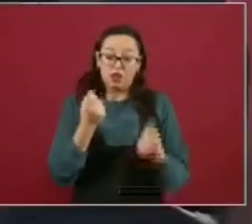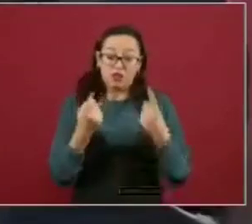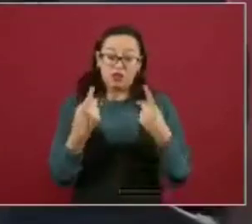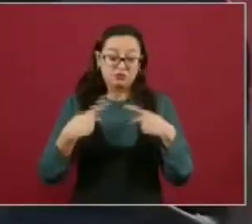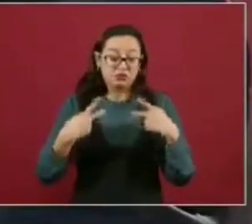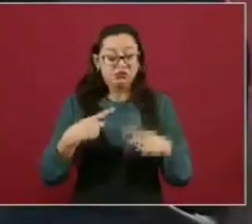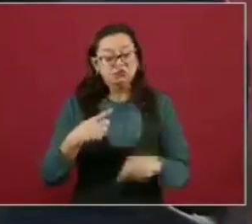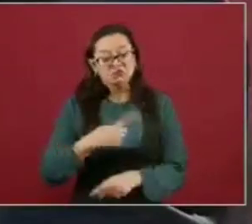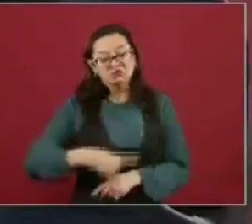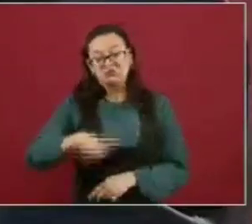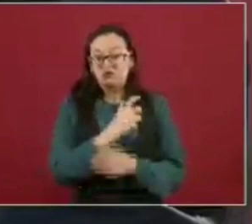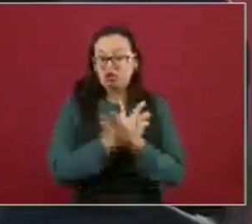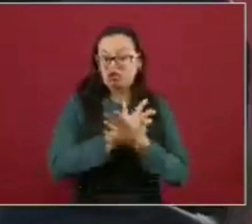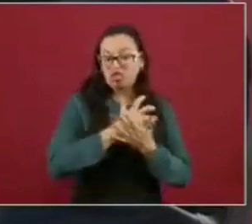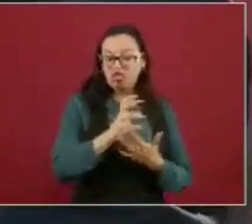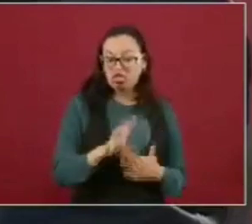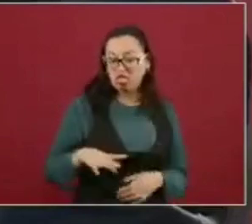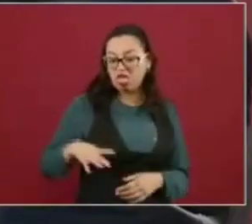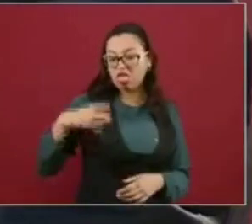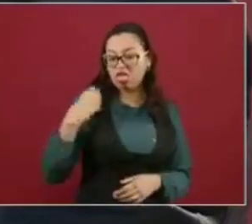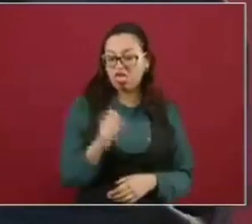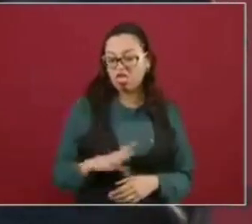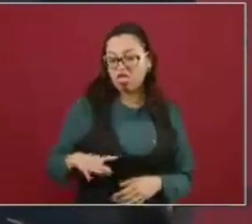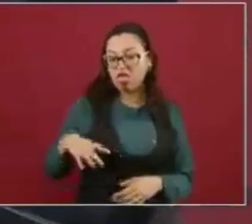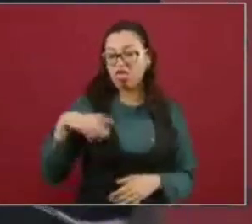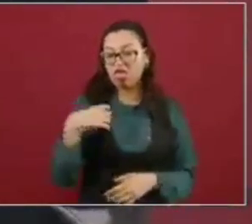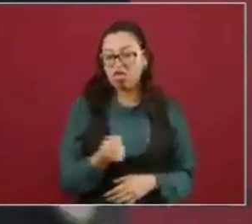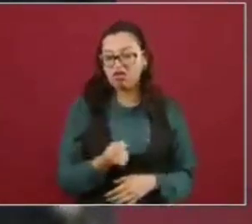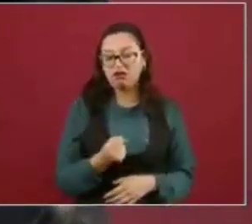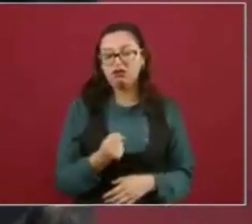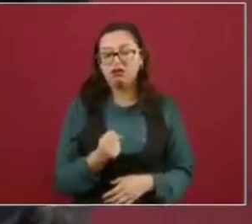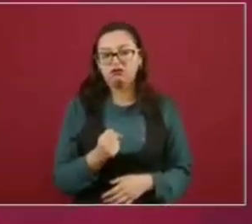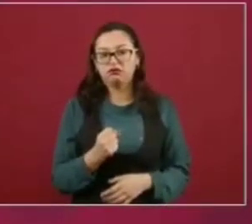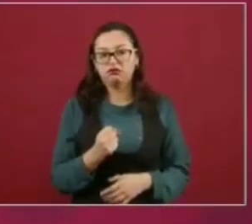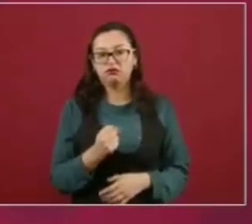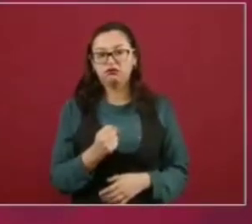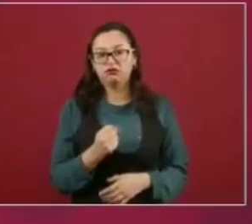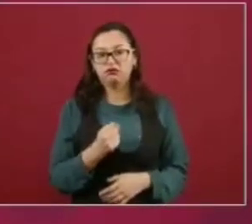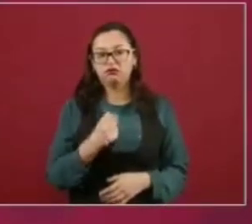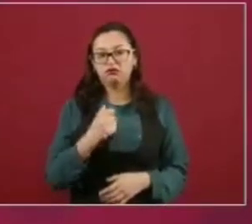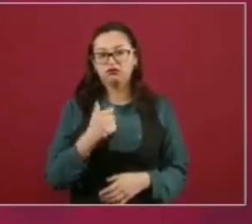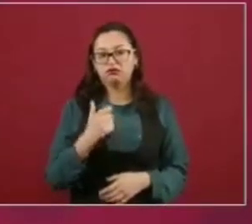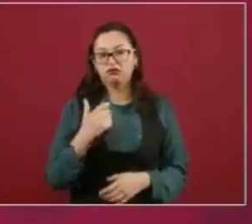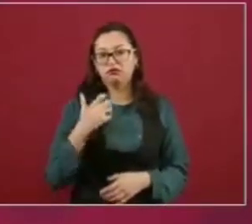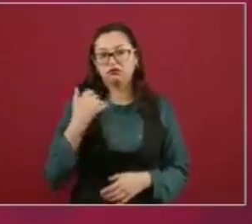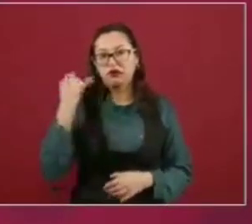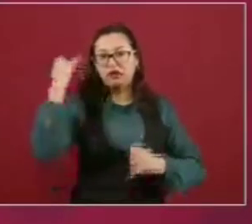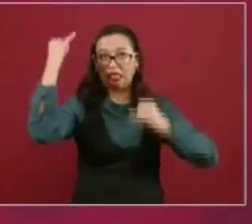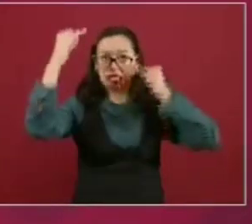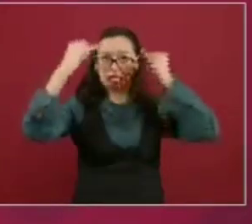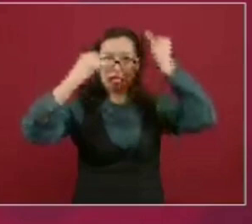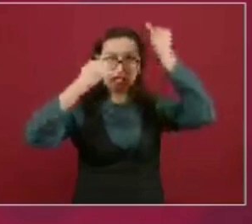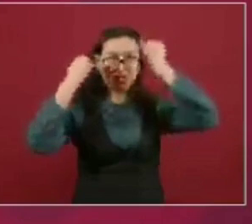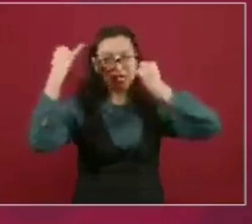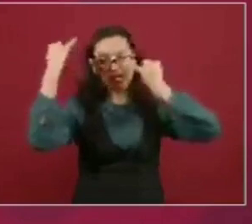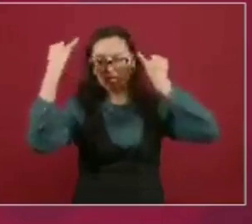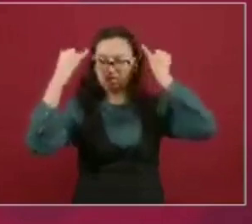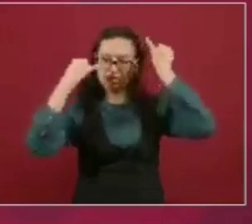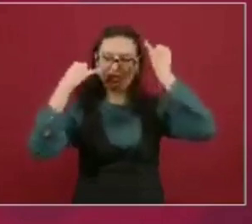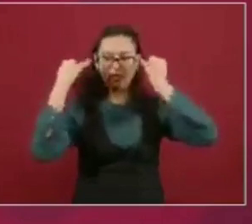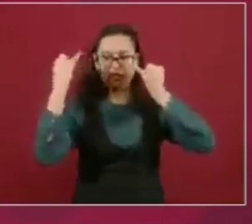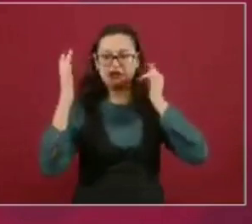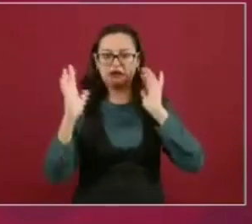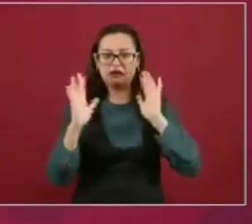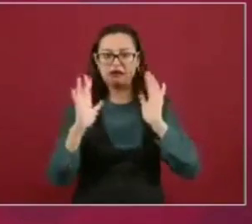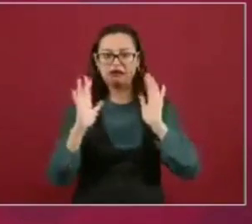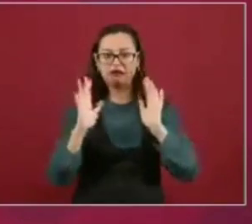pasarse de la raya, si piensan que se